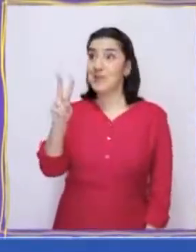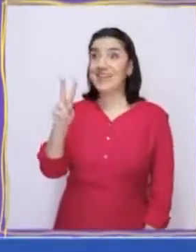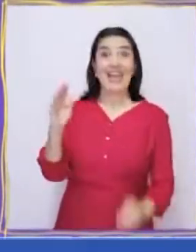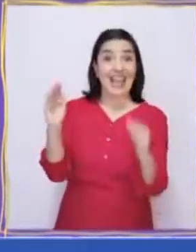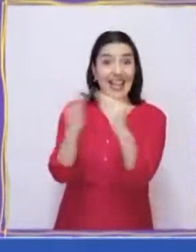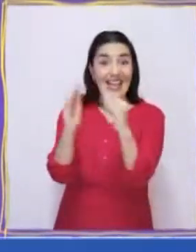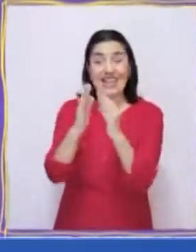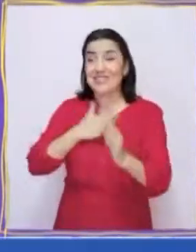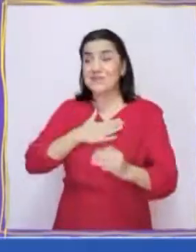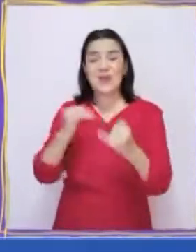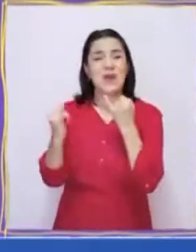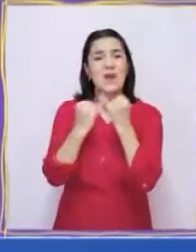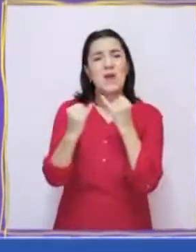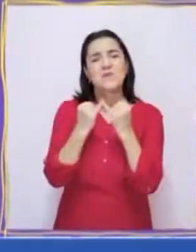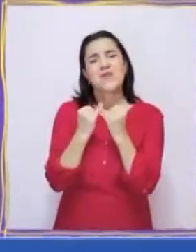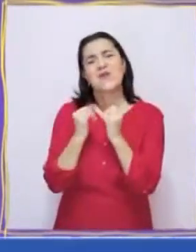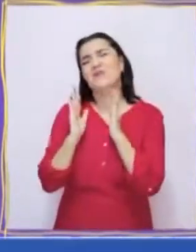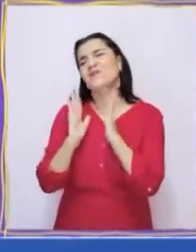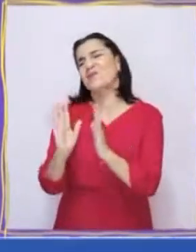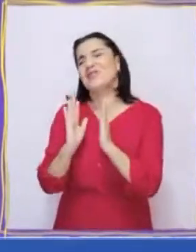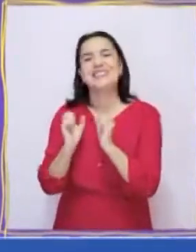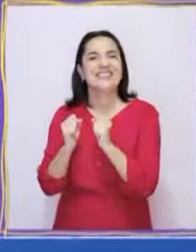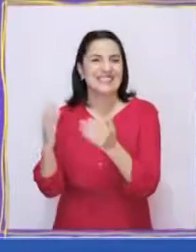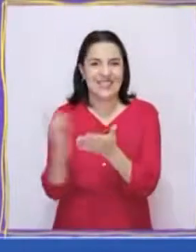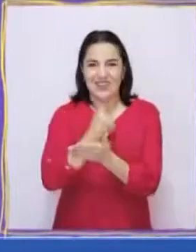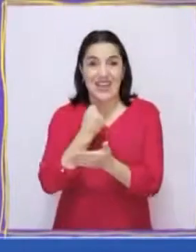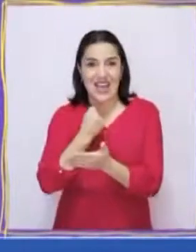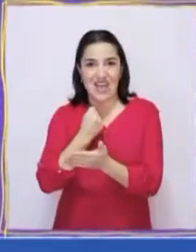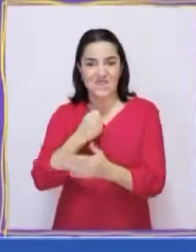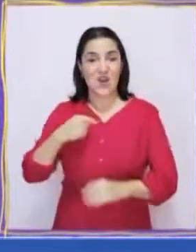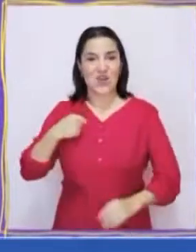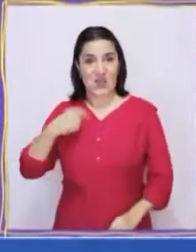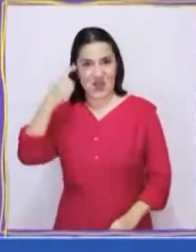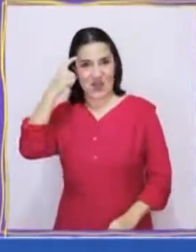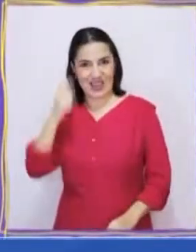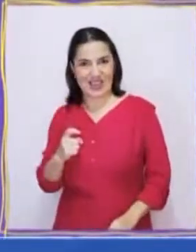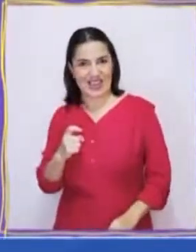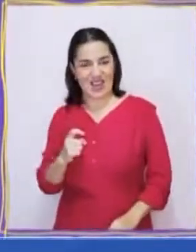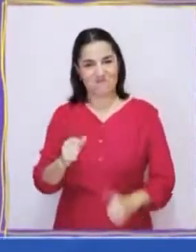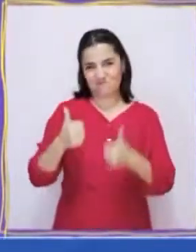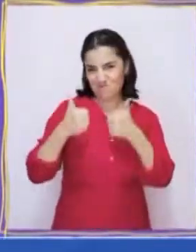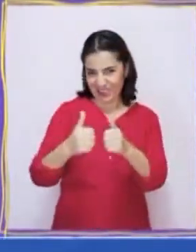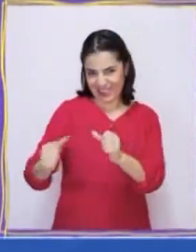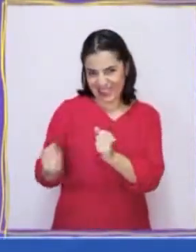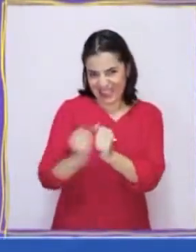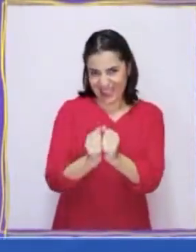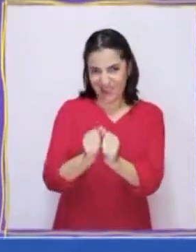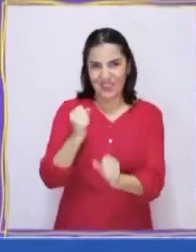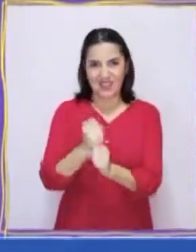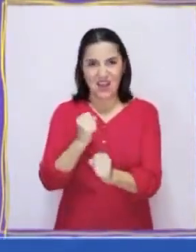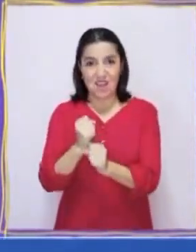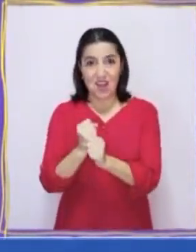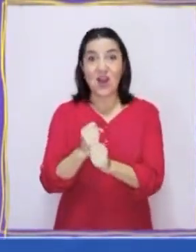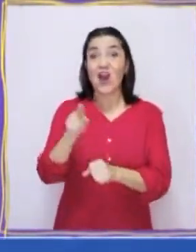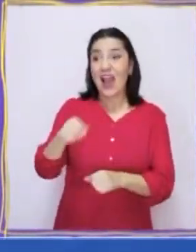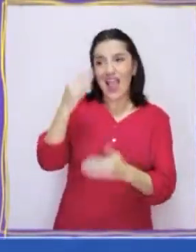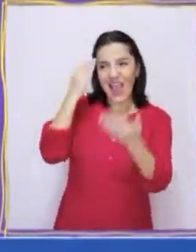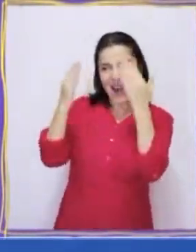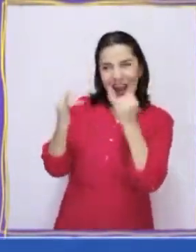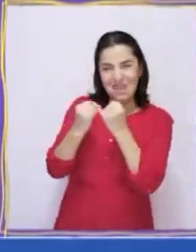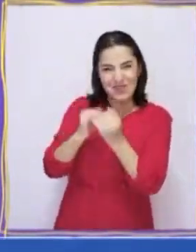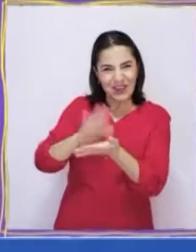miren! ¡Ahí está la casa de mis amigos! ¡Por fin logramos llegar! Creo que somos un gran equipo. ¡Ahí